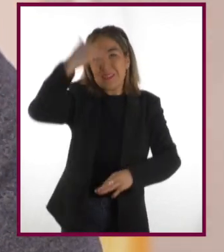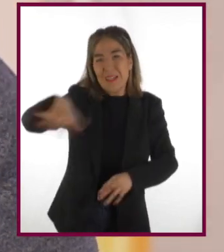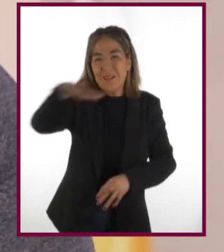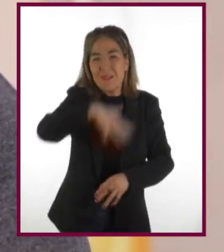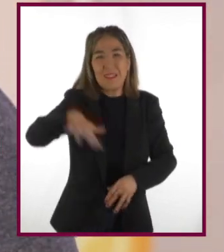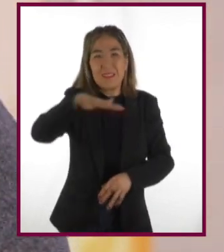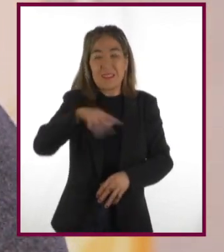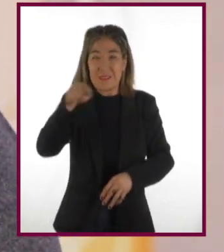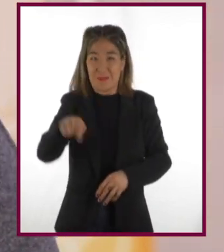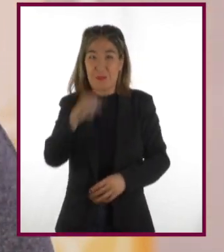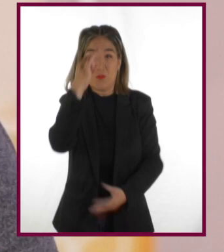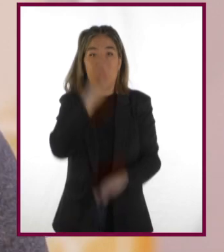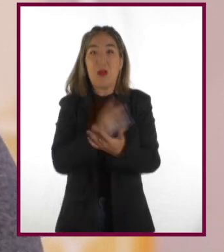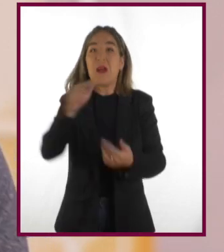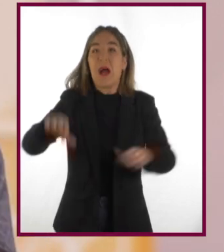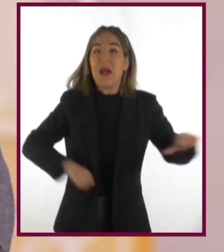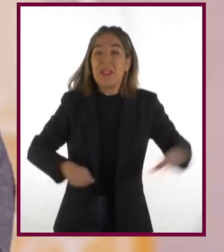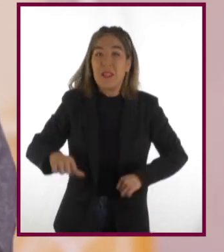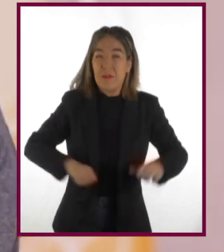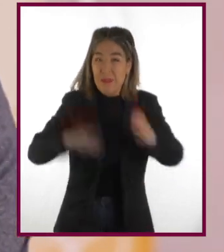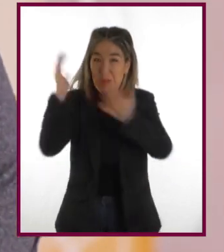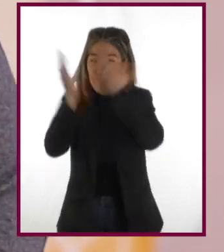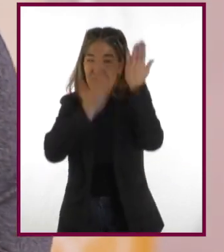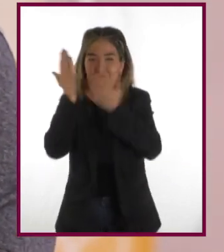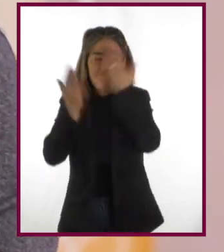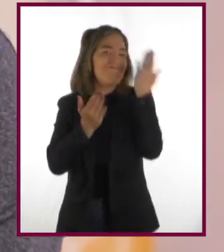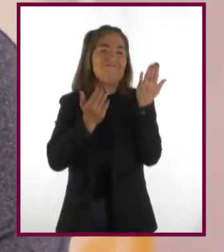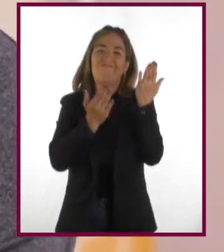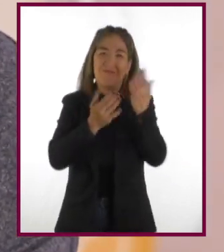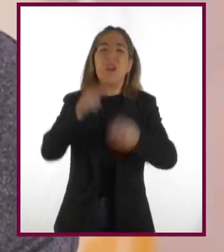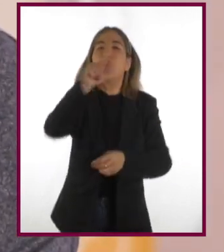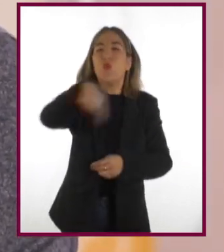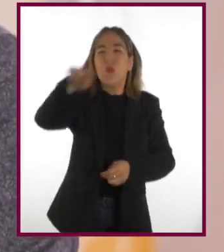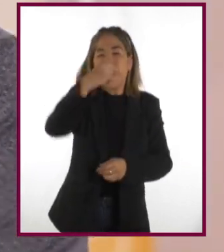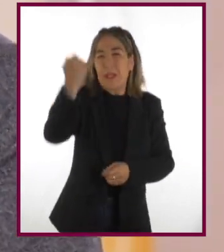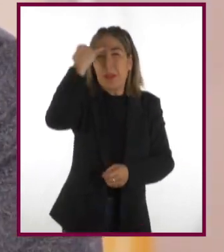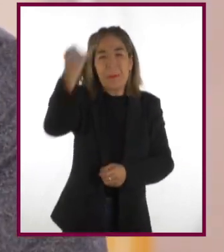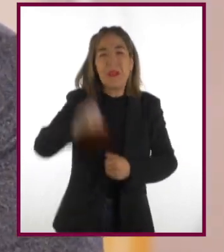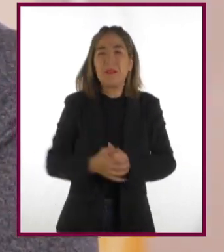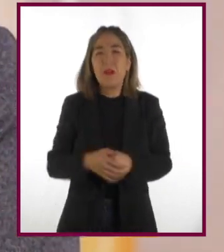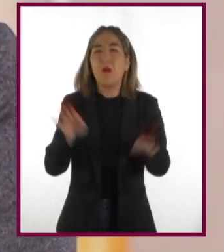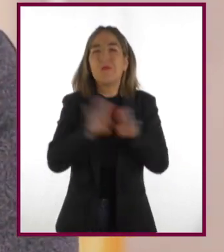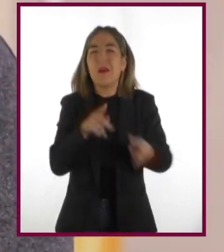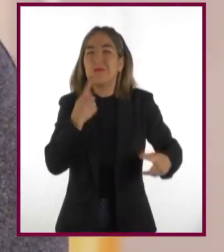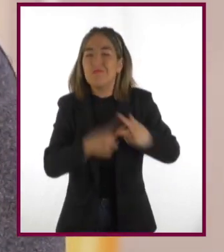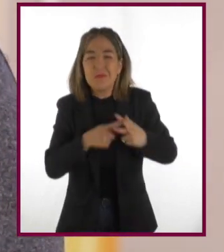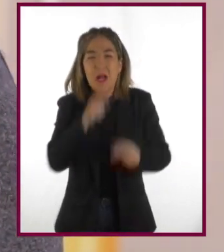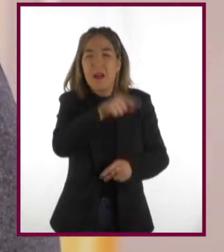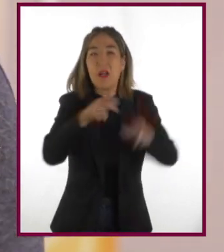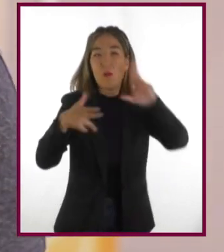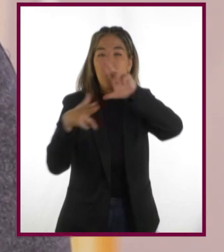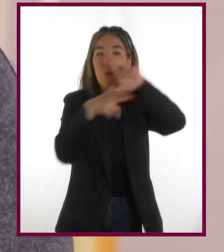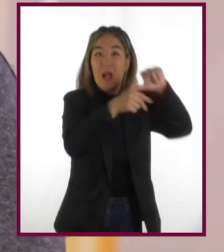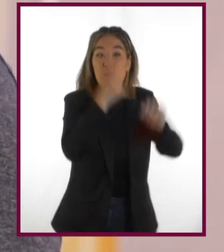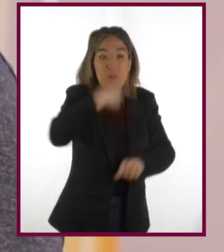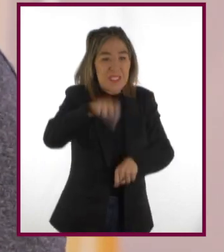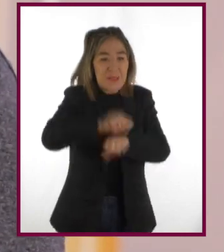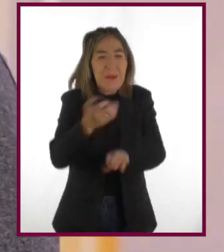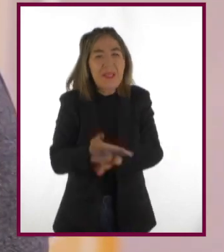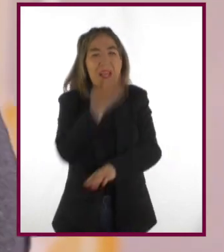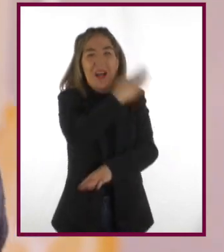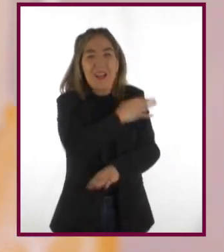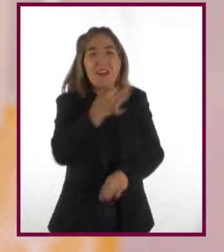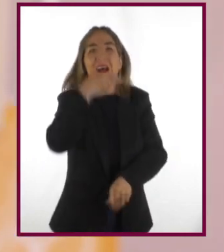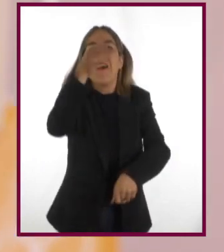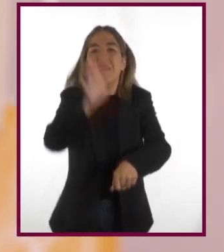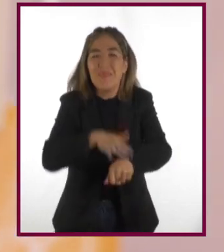tenemos actualmente no es solo un ejercicio intelectual. Imaginen que pudiéramos predecir huracanes con una semana de